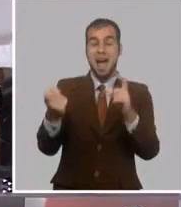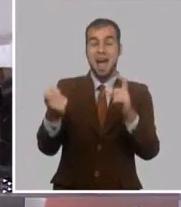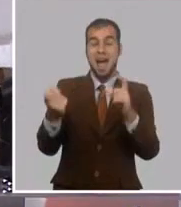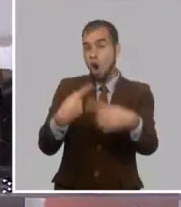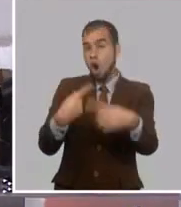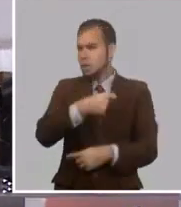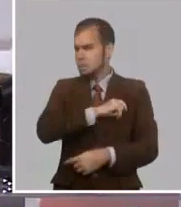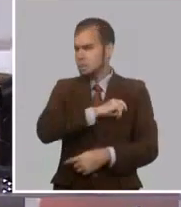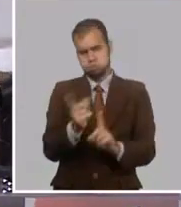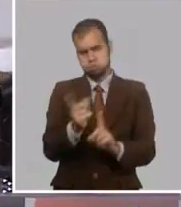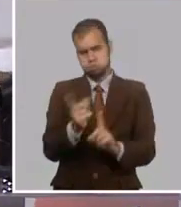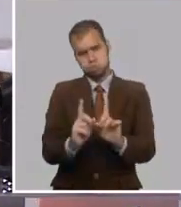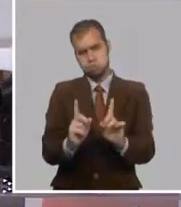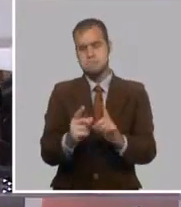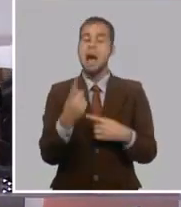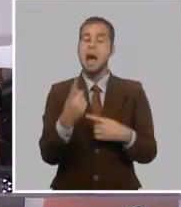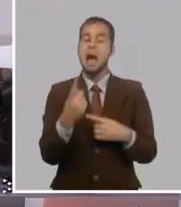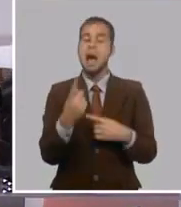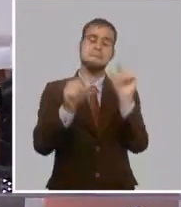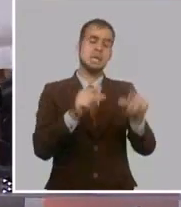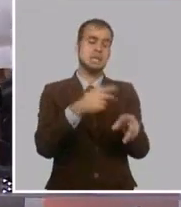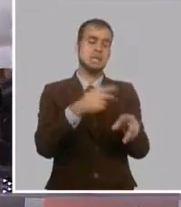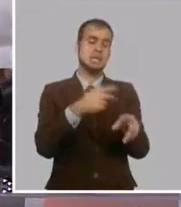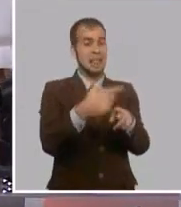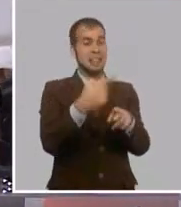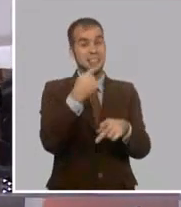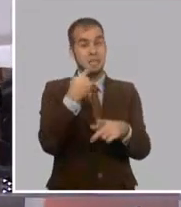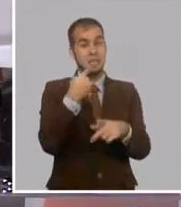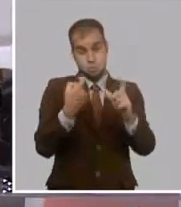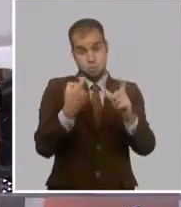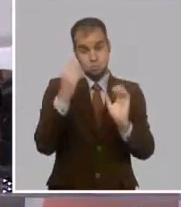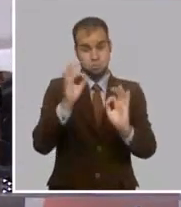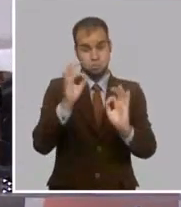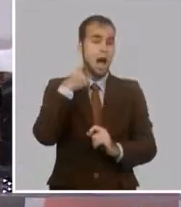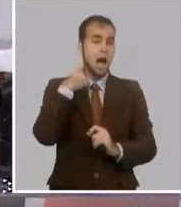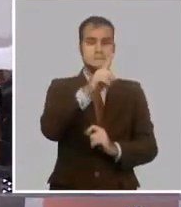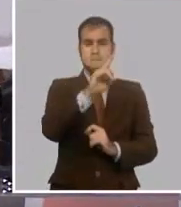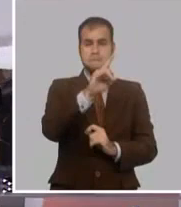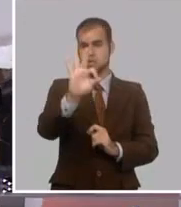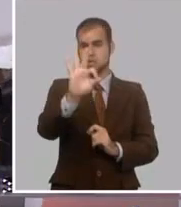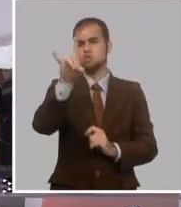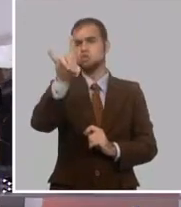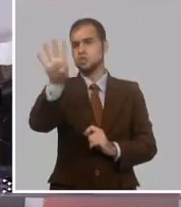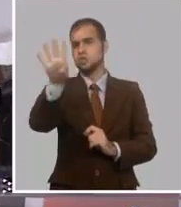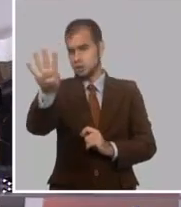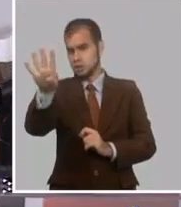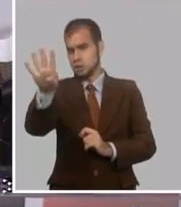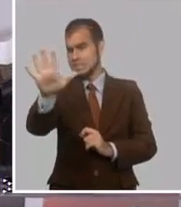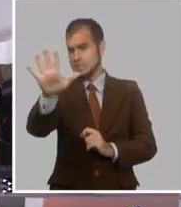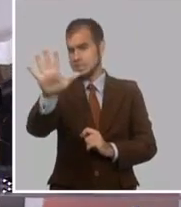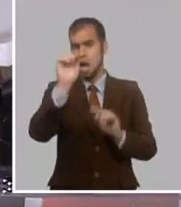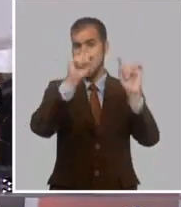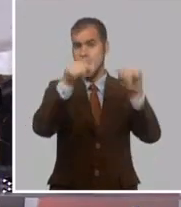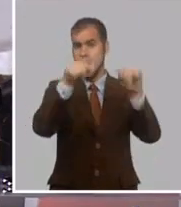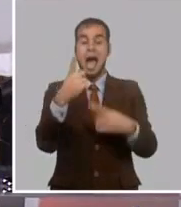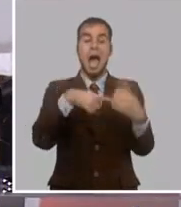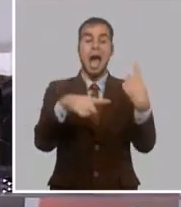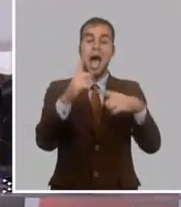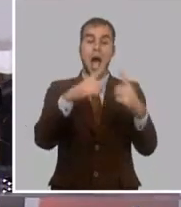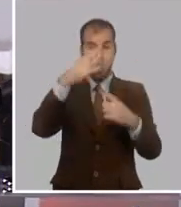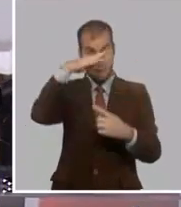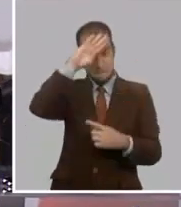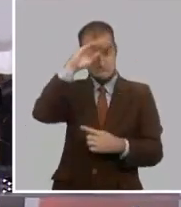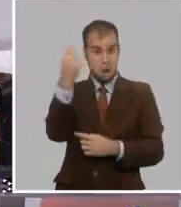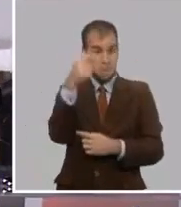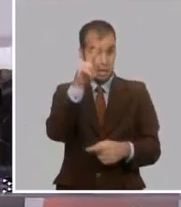han estudiado la información que hay sobre la del 95 calculan que hay entre un 12 y un 15 por ciento de mambises que fueron españoles y